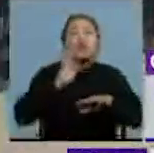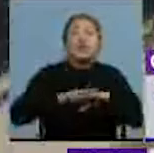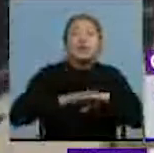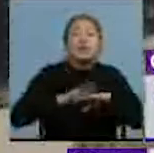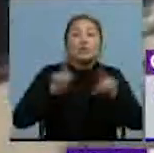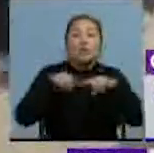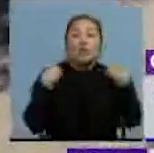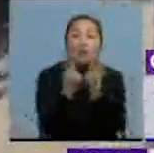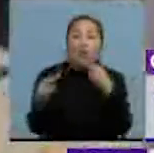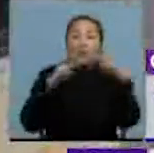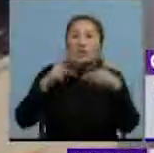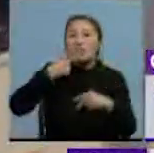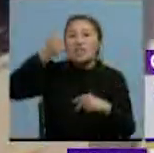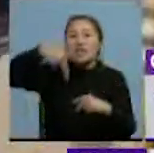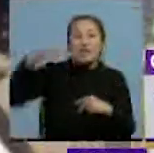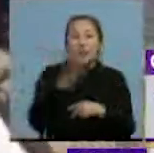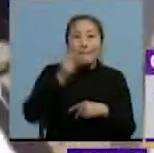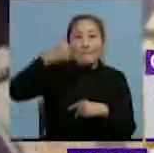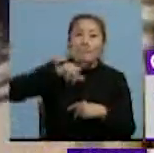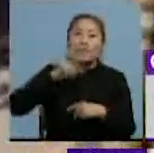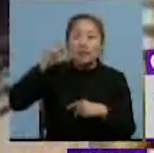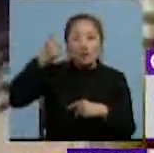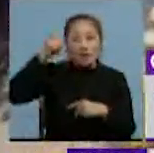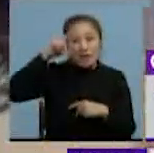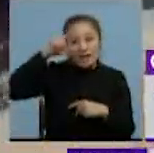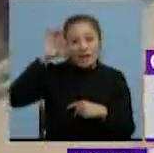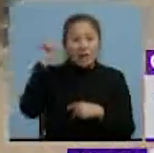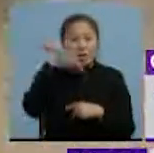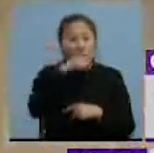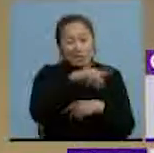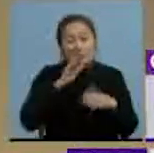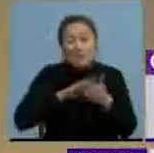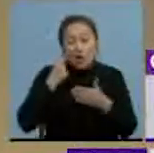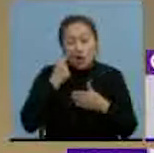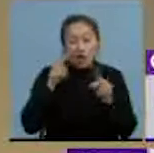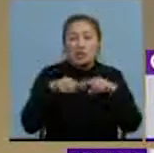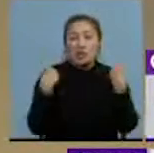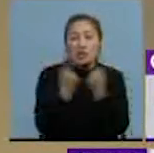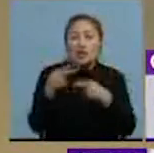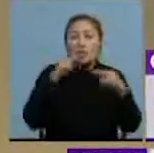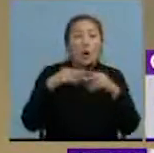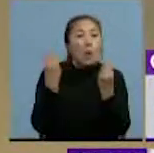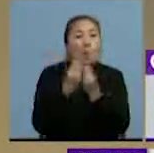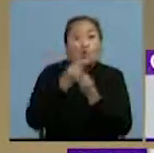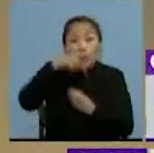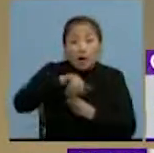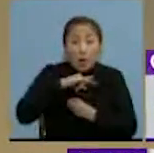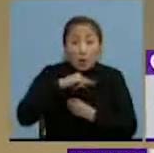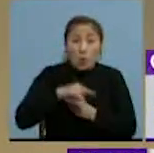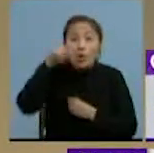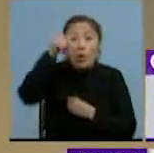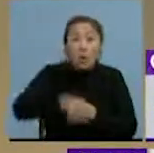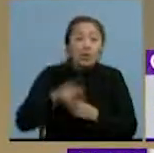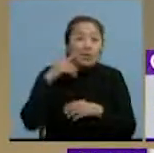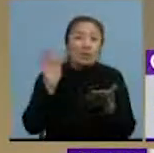Vargas del Comedor San Pantaleón, también integrante de la red de comedores, ya que varios comedores en la provincia están en